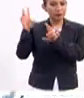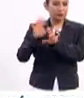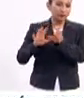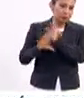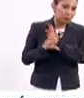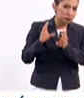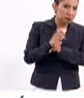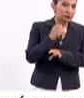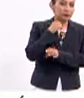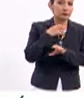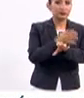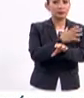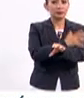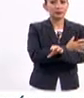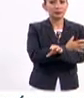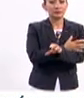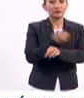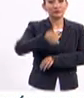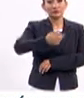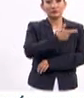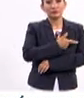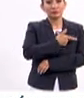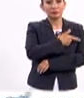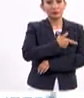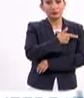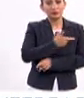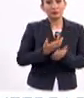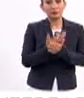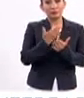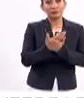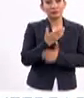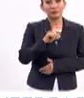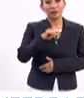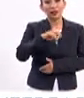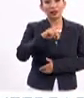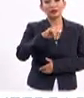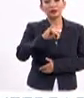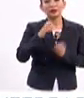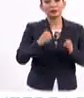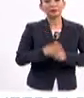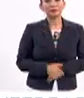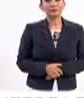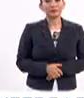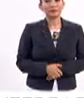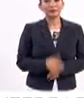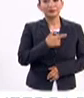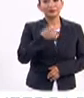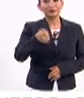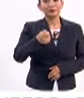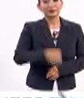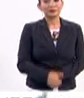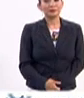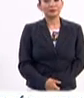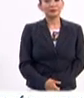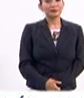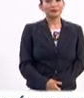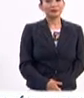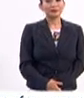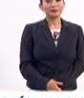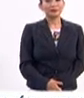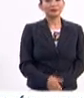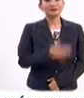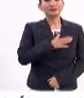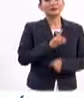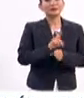aspectos. Así que acompáñenos y saludo como siempre, como cada mañana, a mi querida Ana Cristina Olvera. Ana Cris, ¿cómo estás? Qué gusto saludarte.